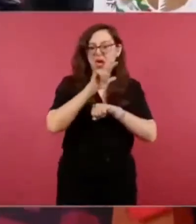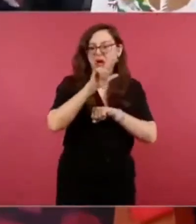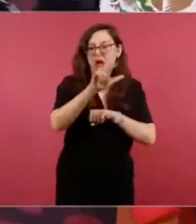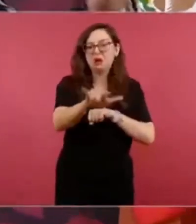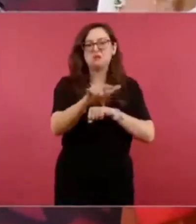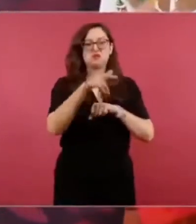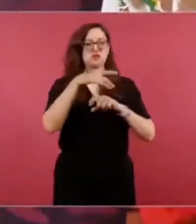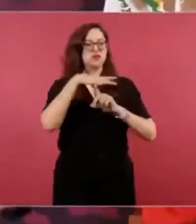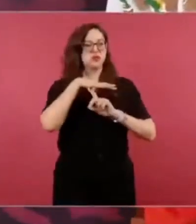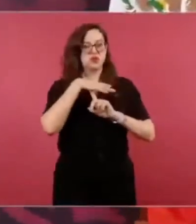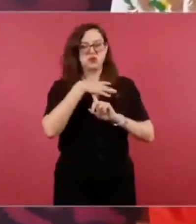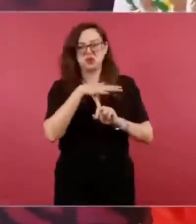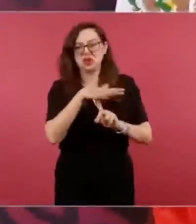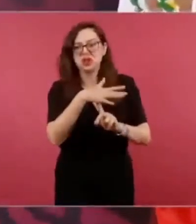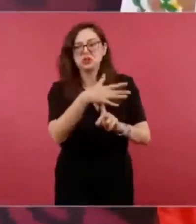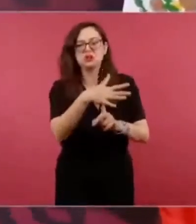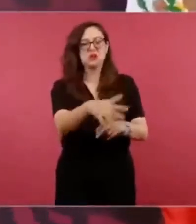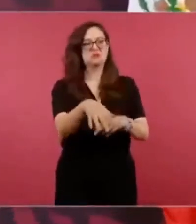helicópteros de lujo,